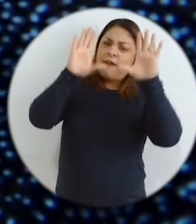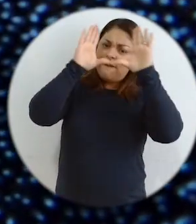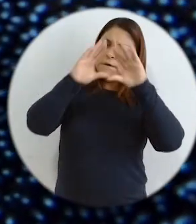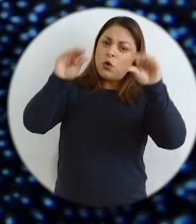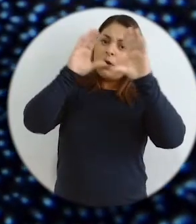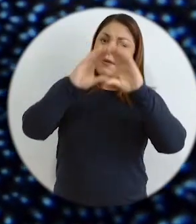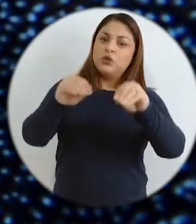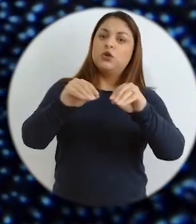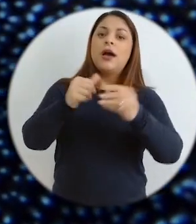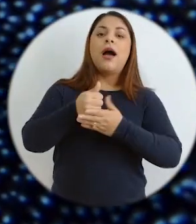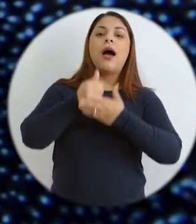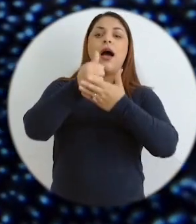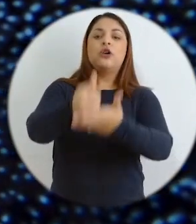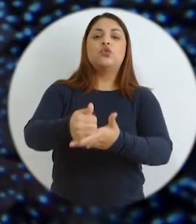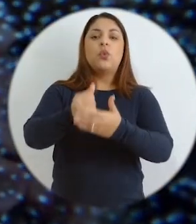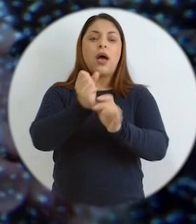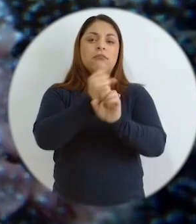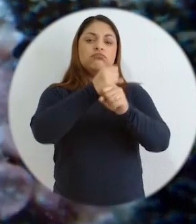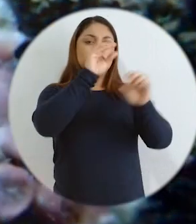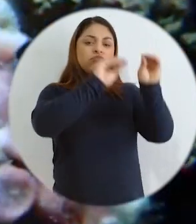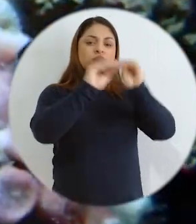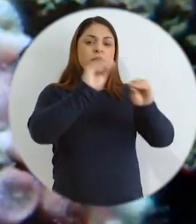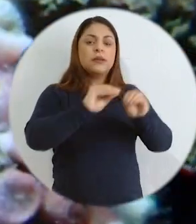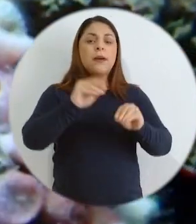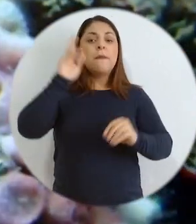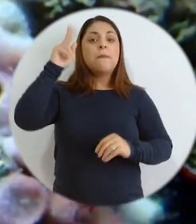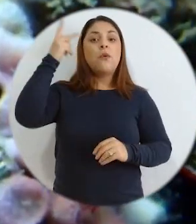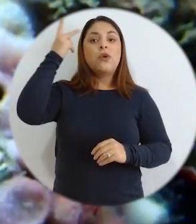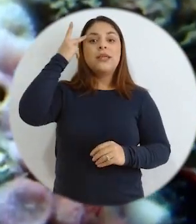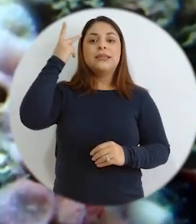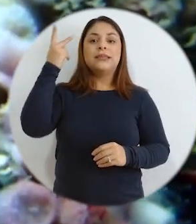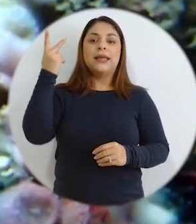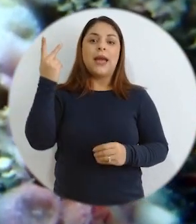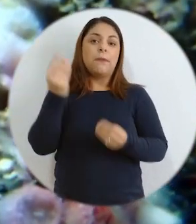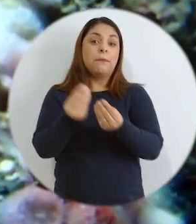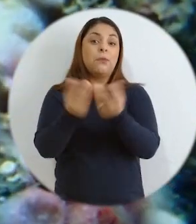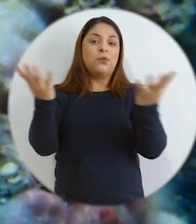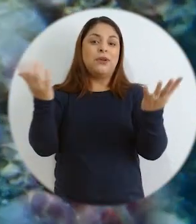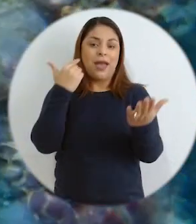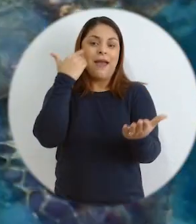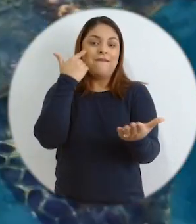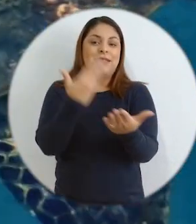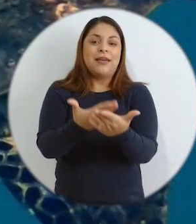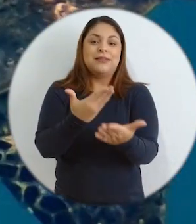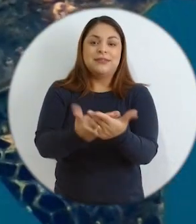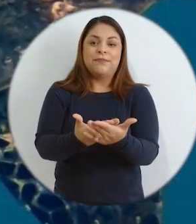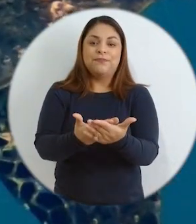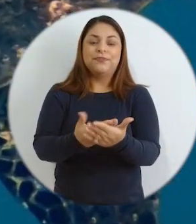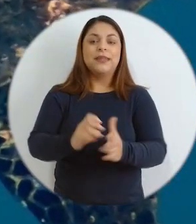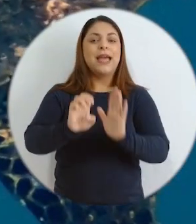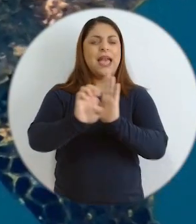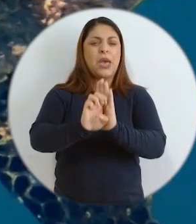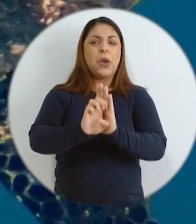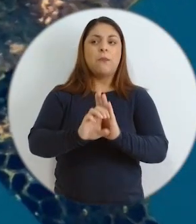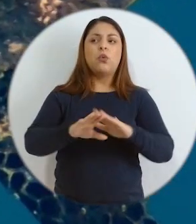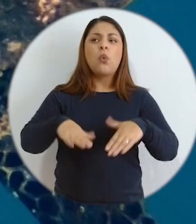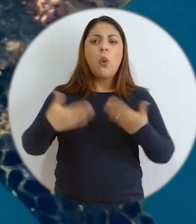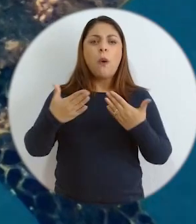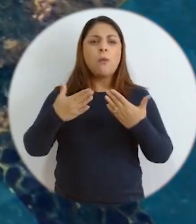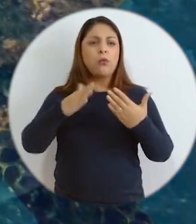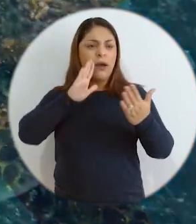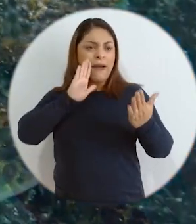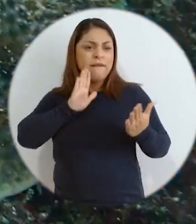importante información que permite elaborar política pública con evidencia. En términos de, por